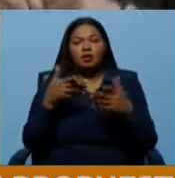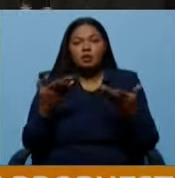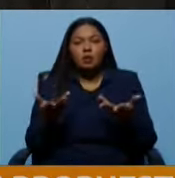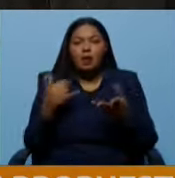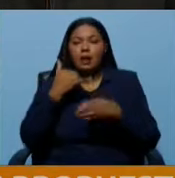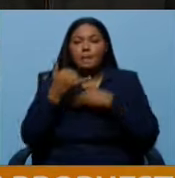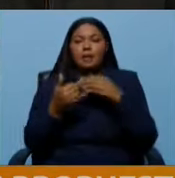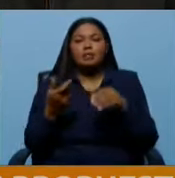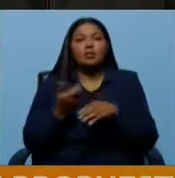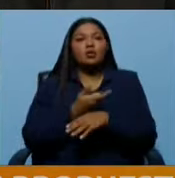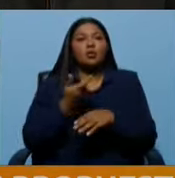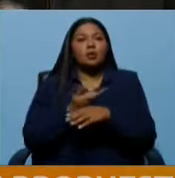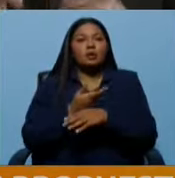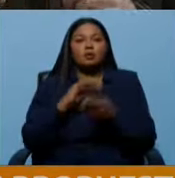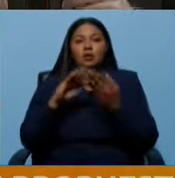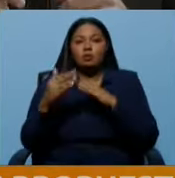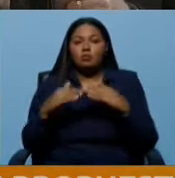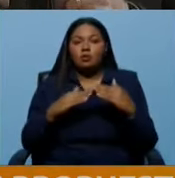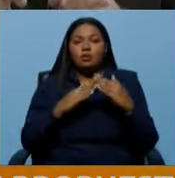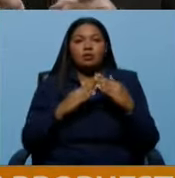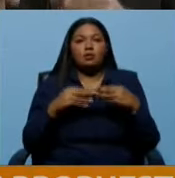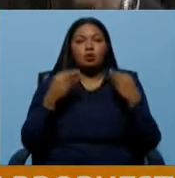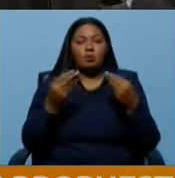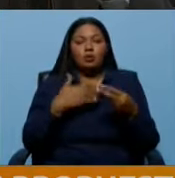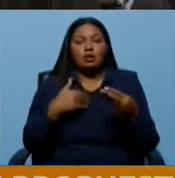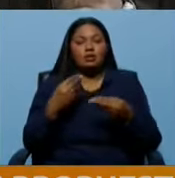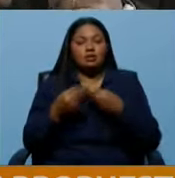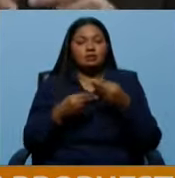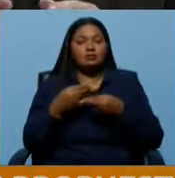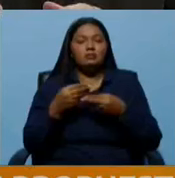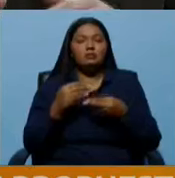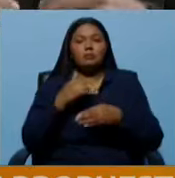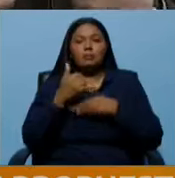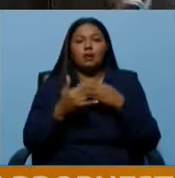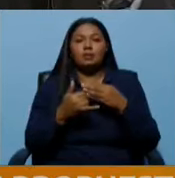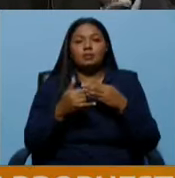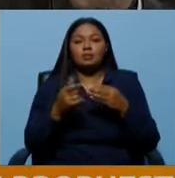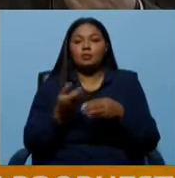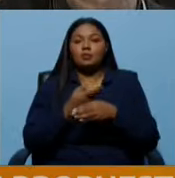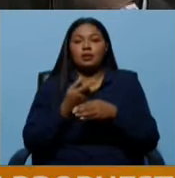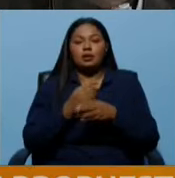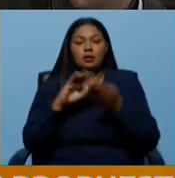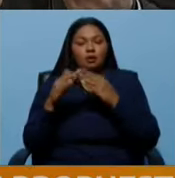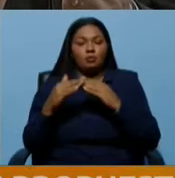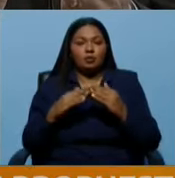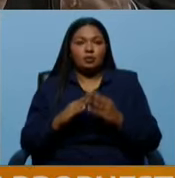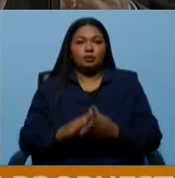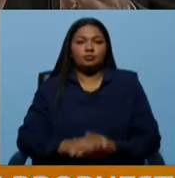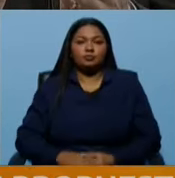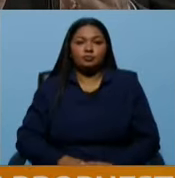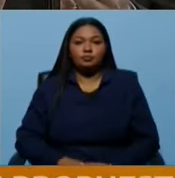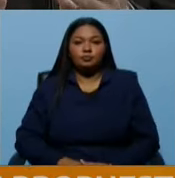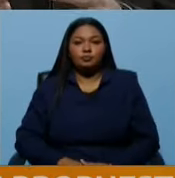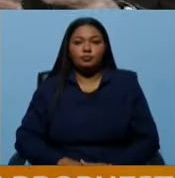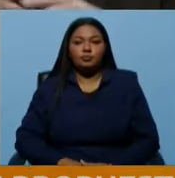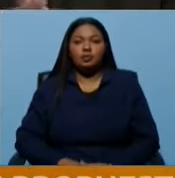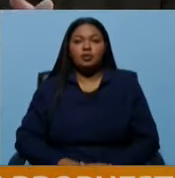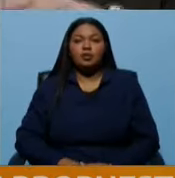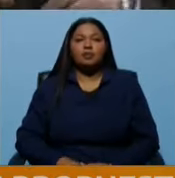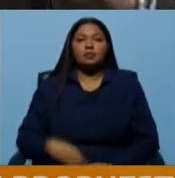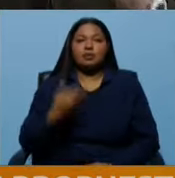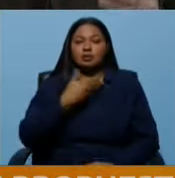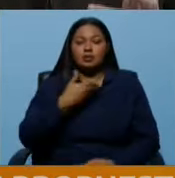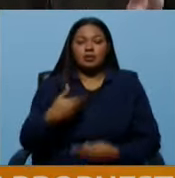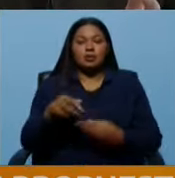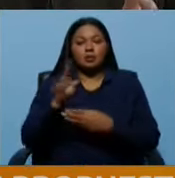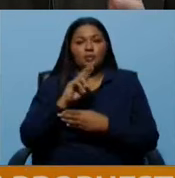plan de gobierno en su comunidad. ¿Cómo quiere que sea su plan de gobierno en su comuna? ¿Qué usted le quiere decir directamente al presidente de la República que debe ser